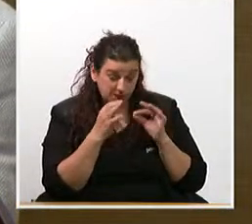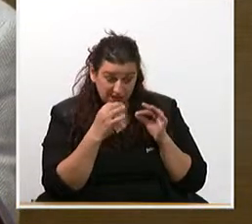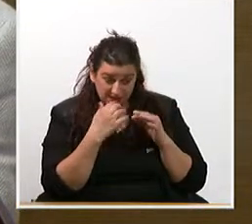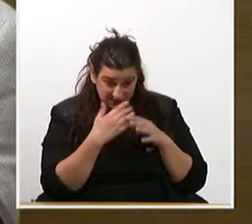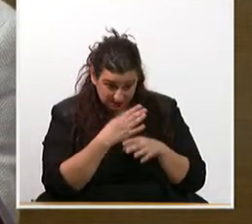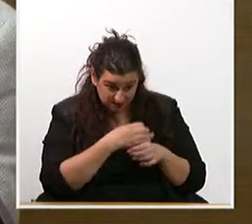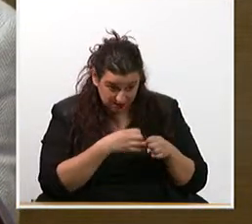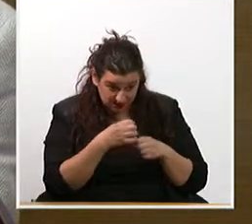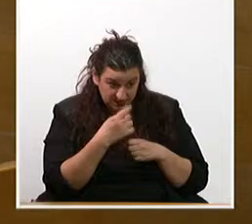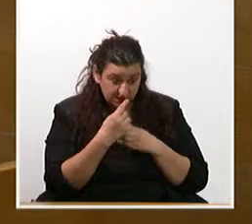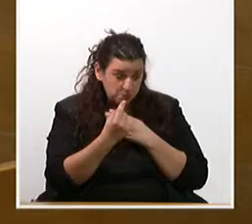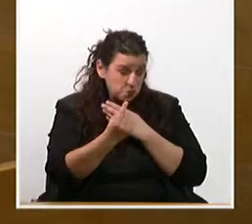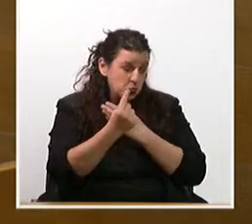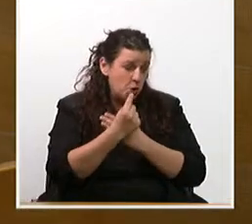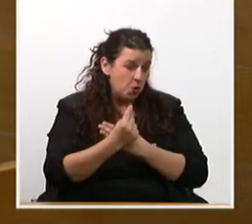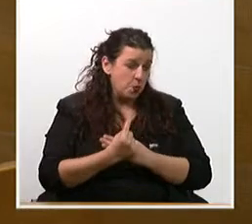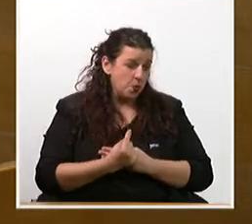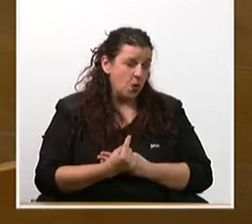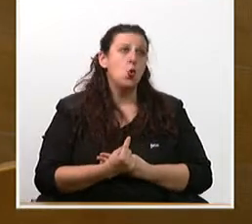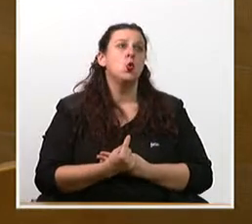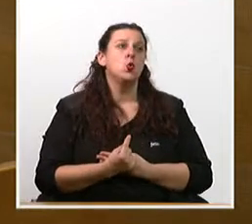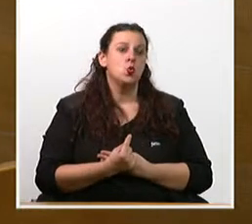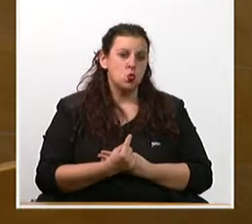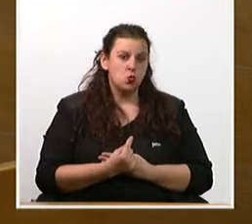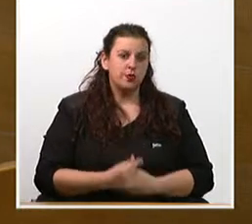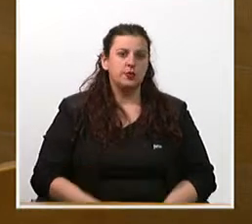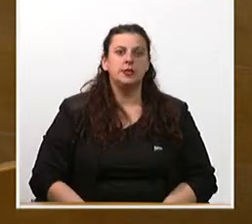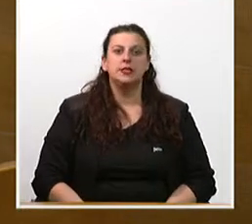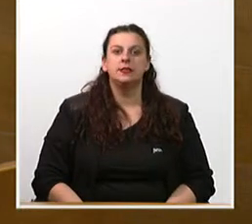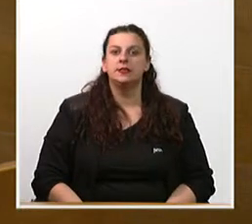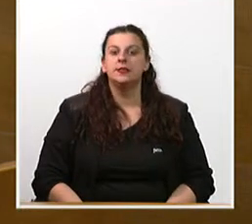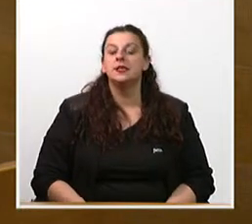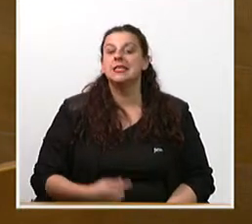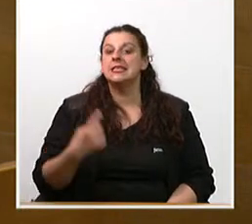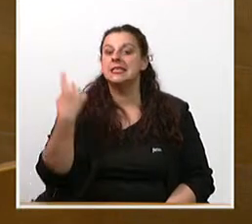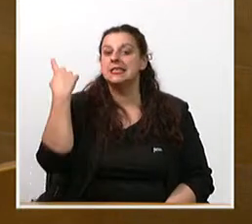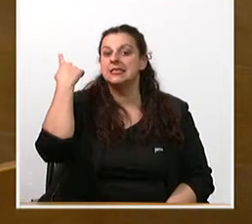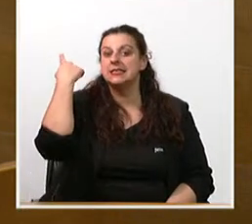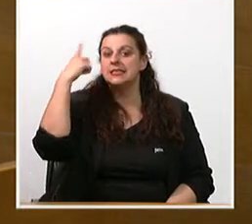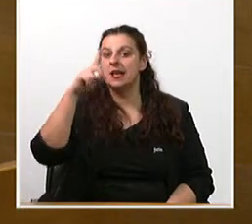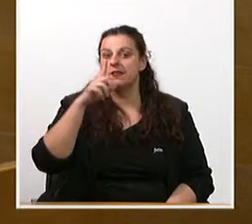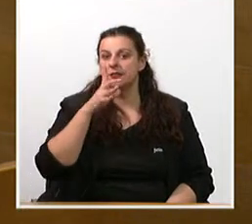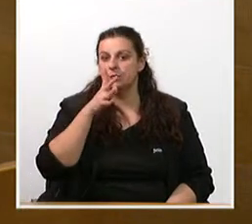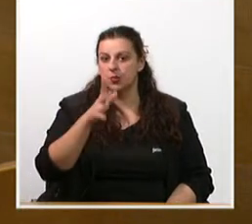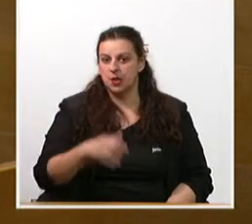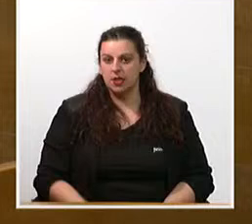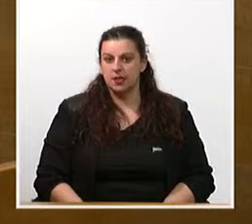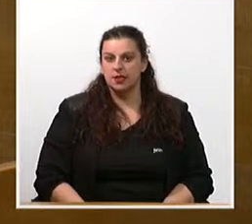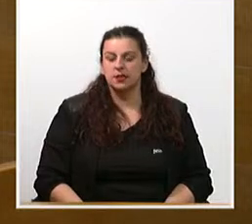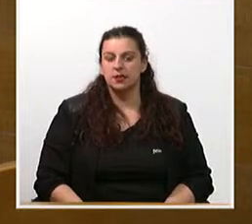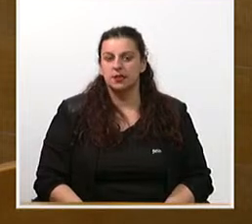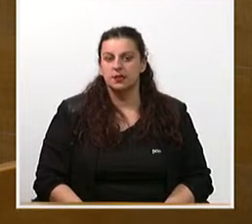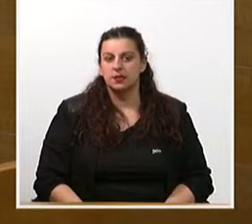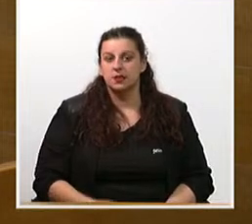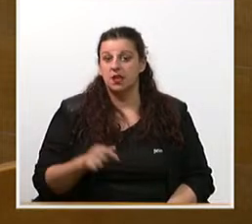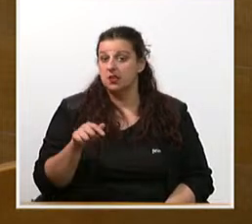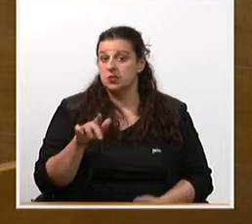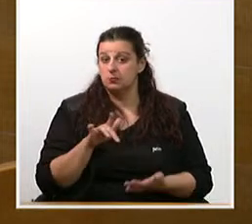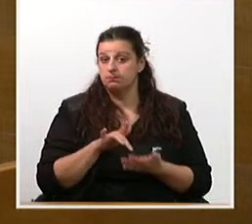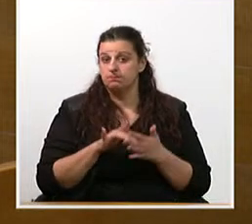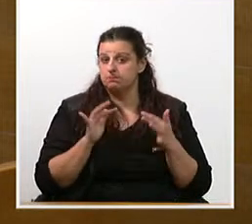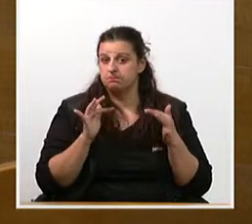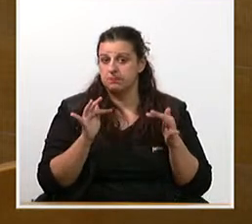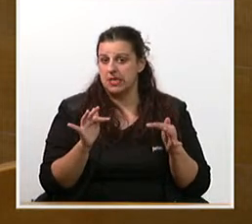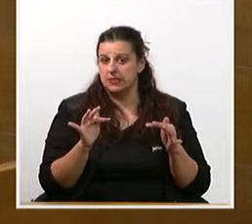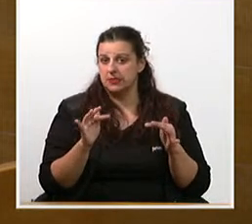qué me estarían diciendo a mí si yo hubiese hecho pero sabe por qué eso no va a ocurrir nunca porque